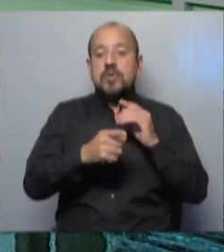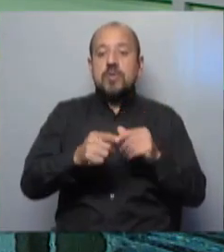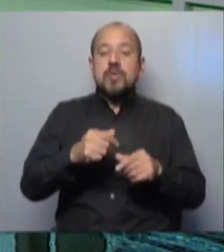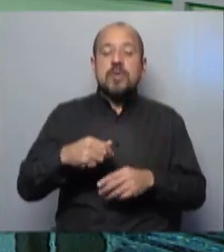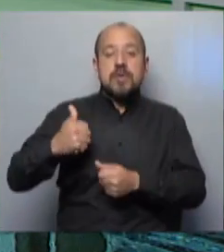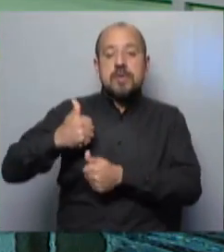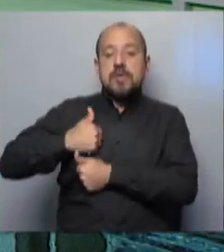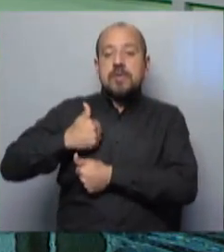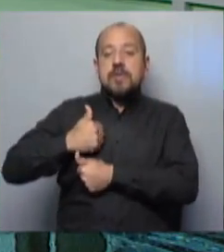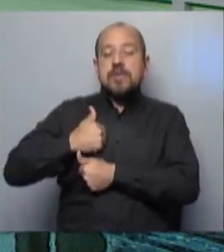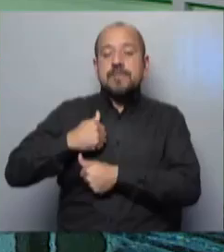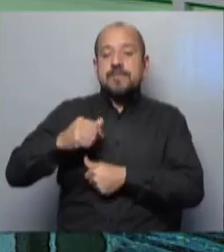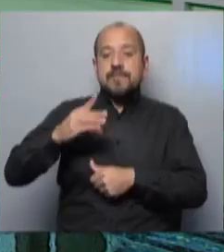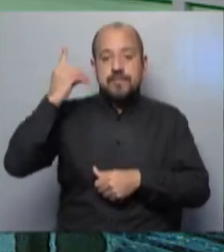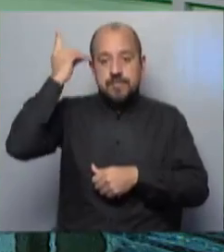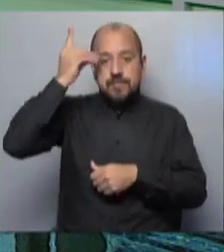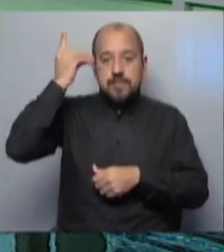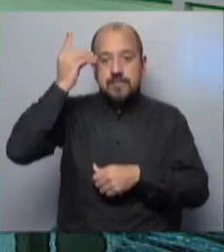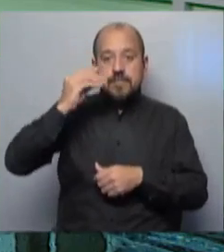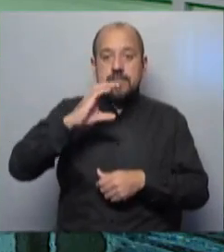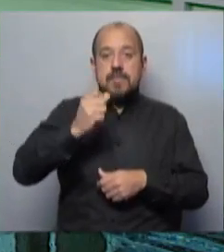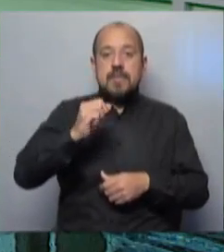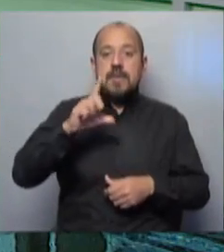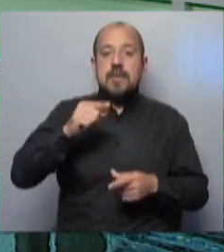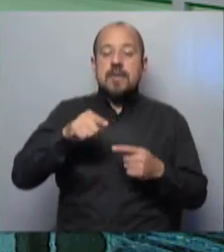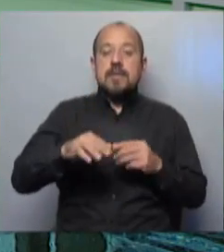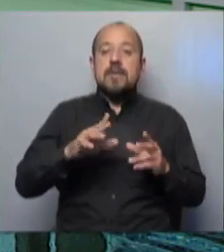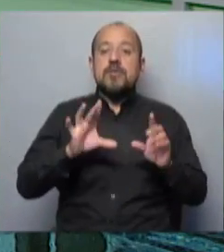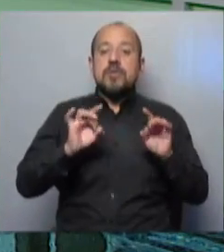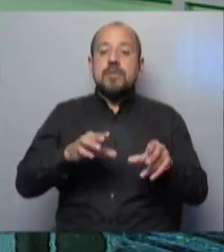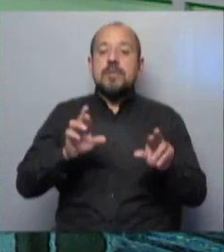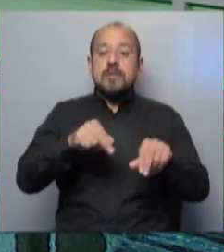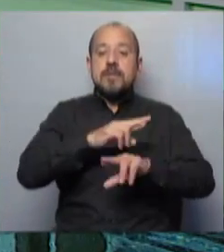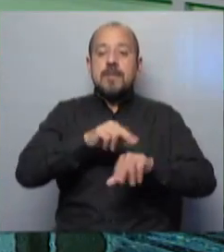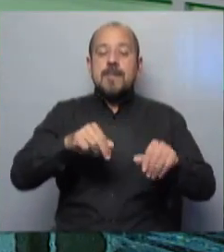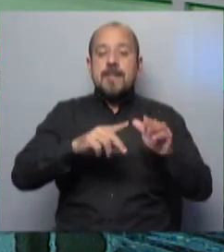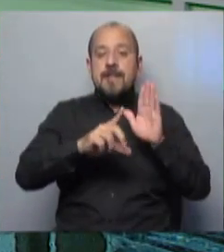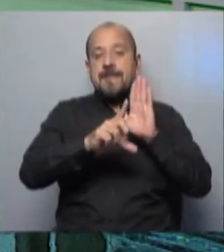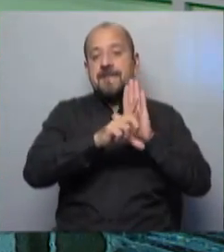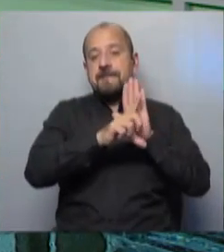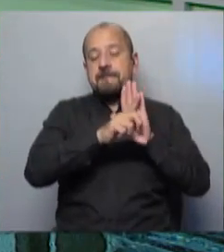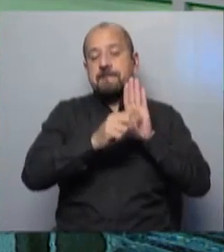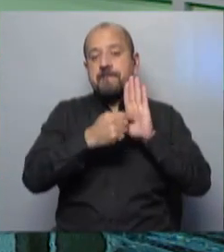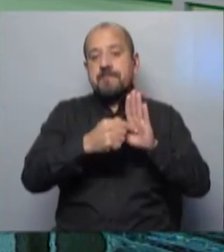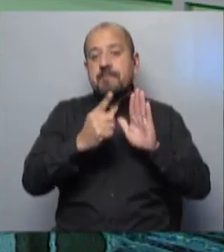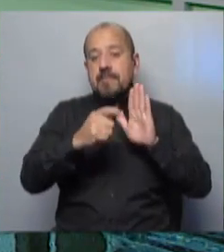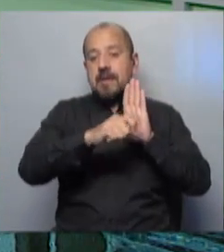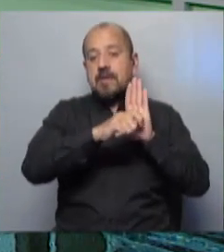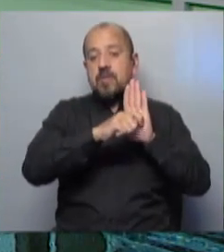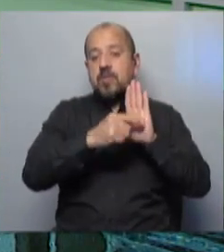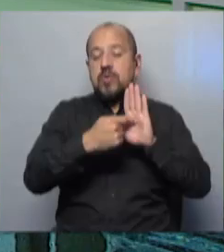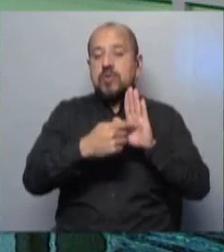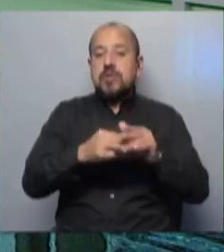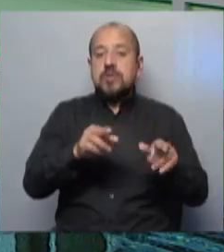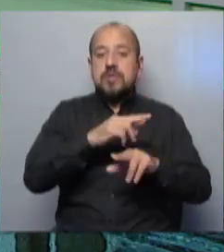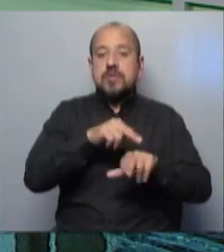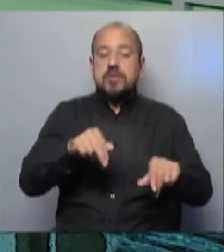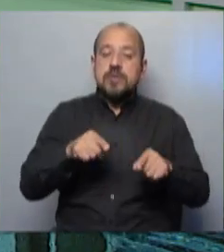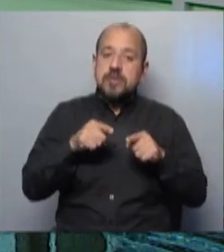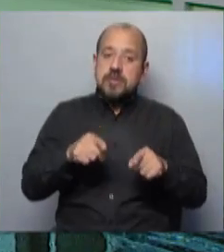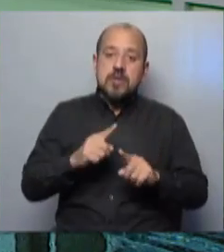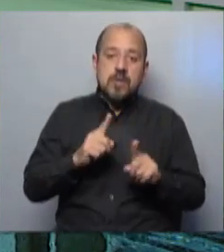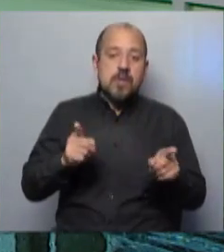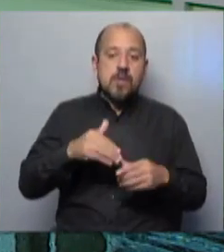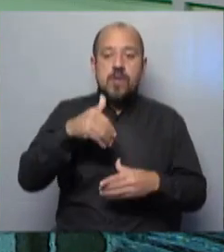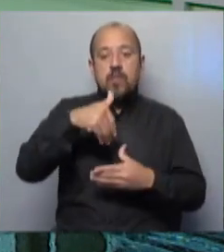abierto que presentó el diputado sebastián cal para derogar únicamente de la ley del servicio comunicación visual ese artículo tampoco se ha llegado a